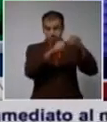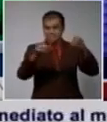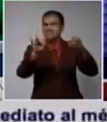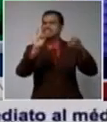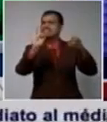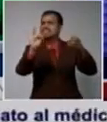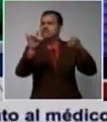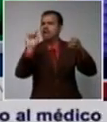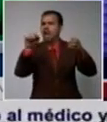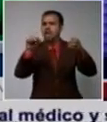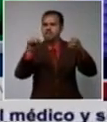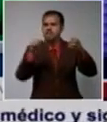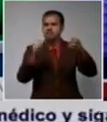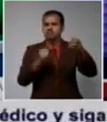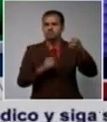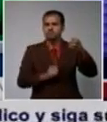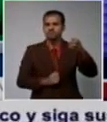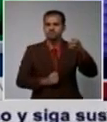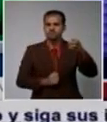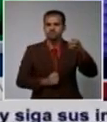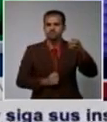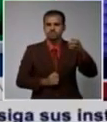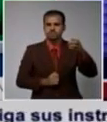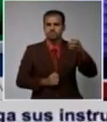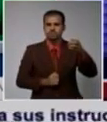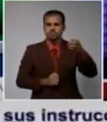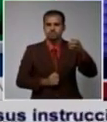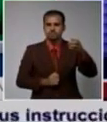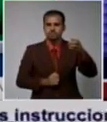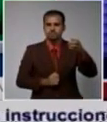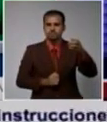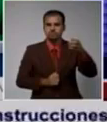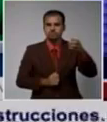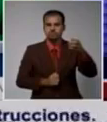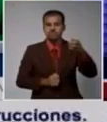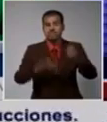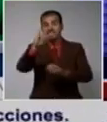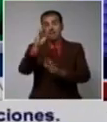prácticamente el 50%, menos de 6 meses de edad.